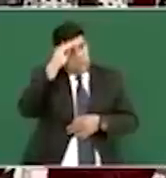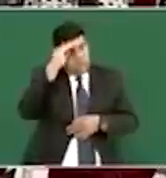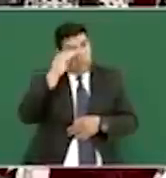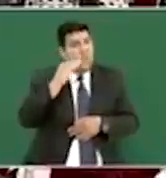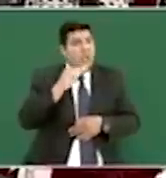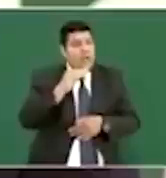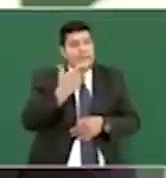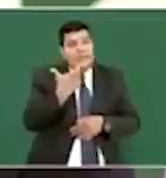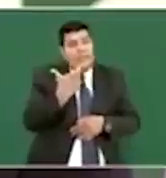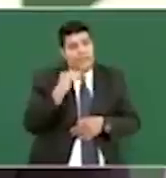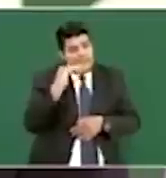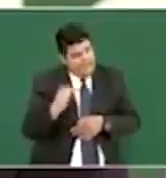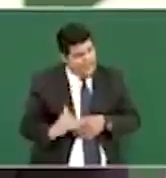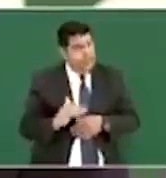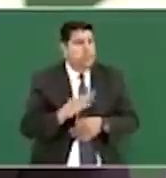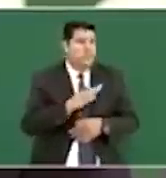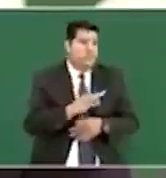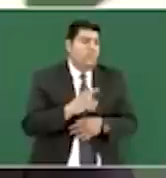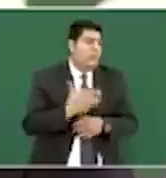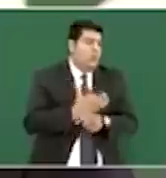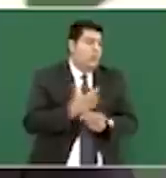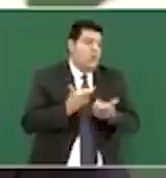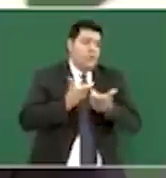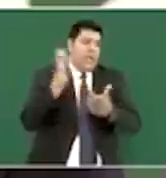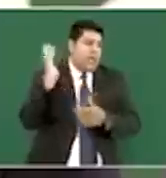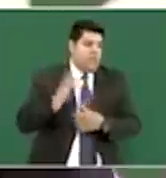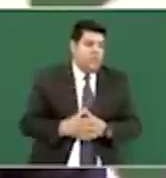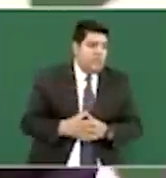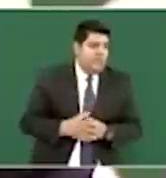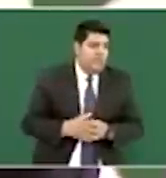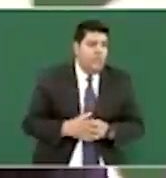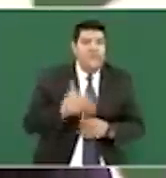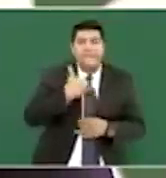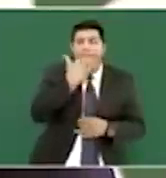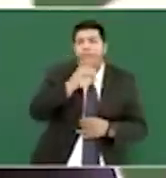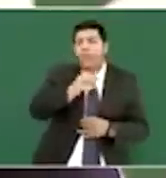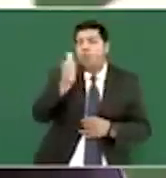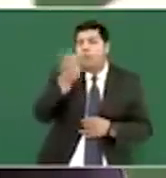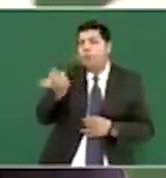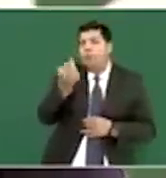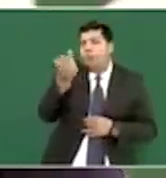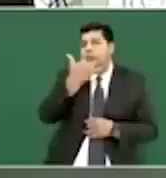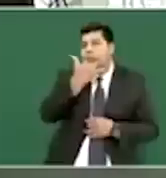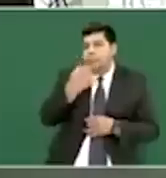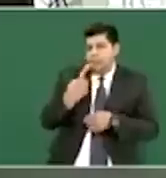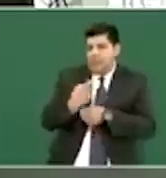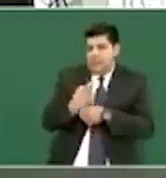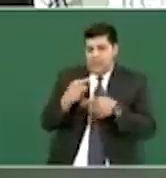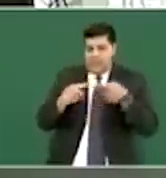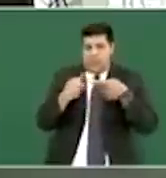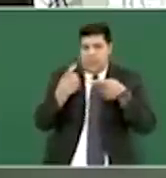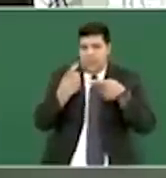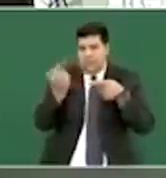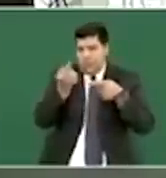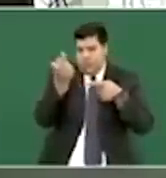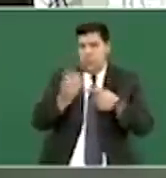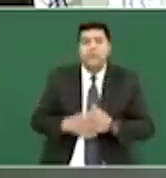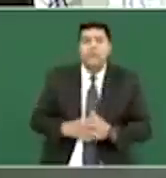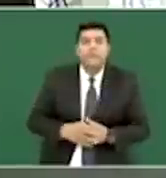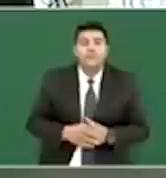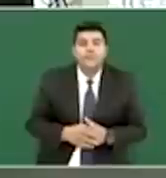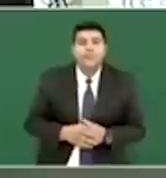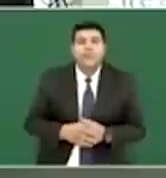cueste menos. Ok, gracias, presidente. Acerca de la primera pregunta,